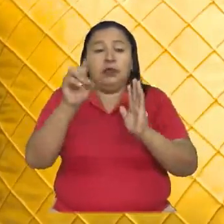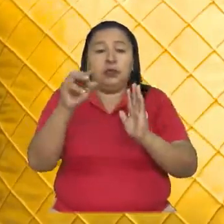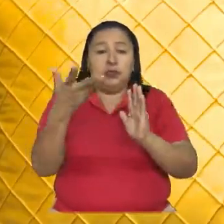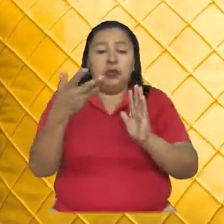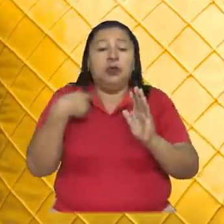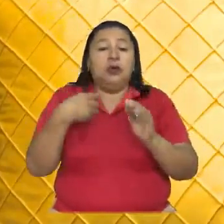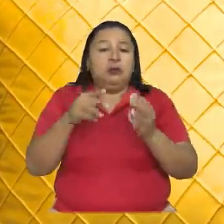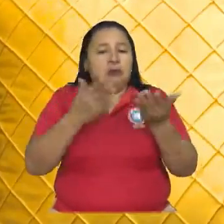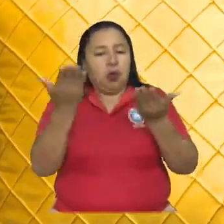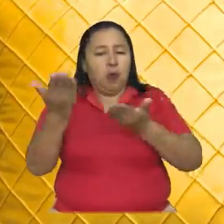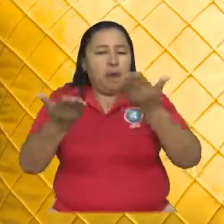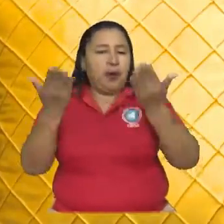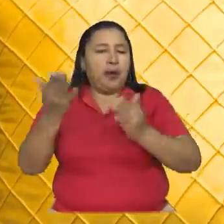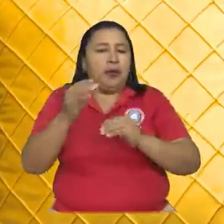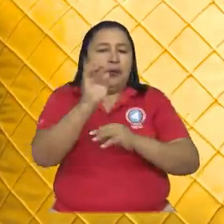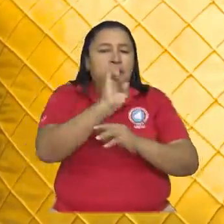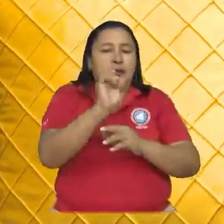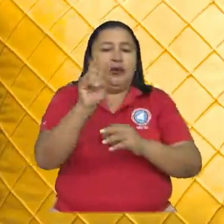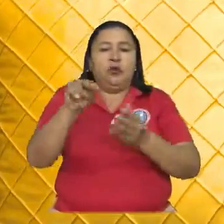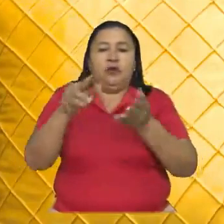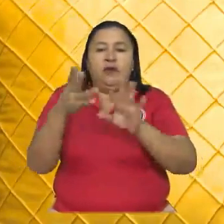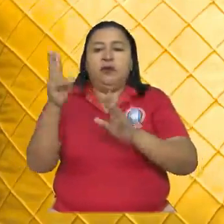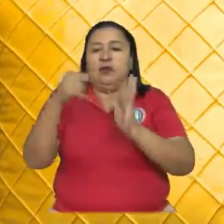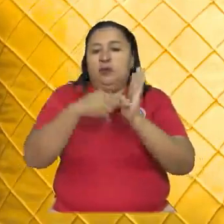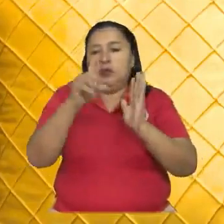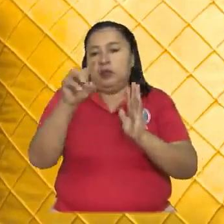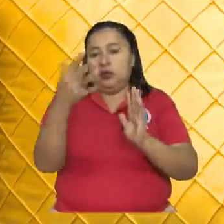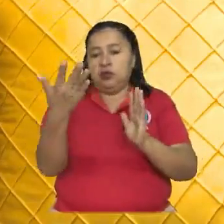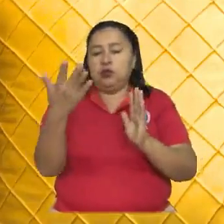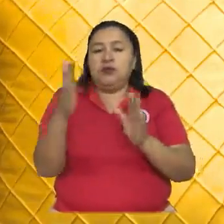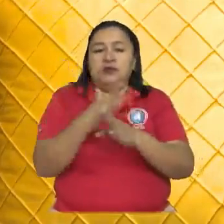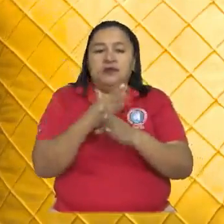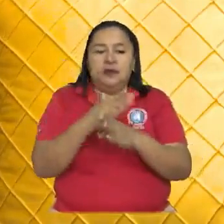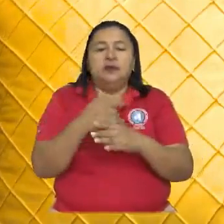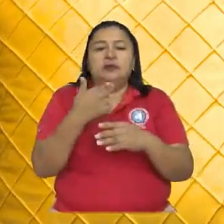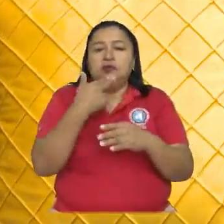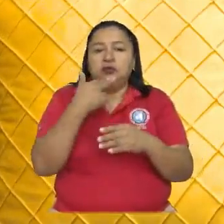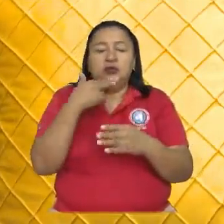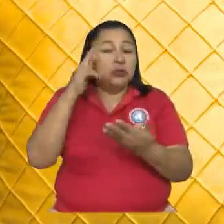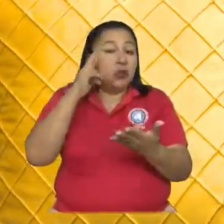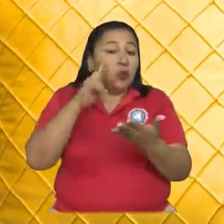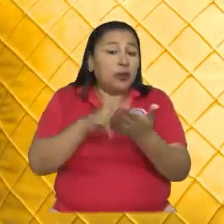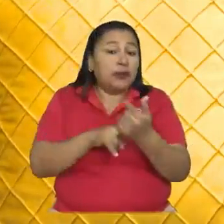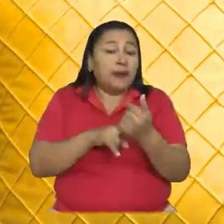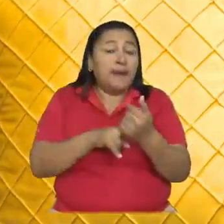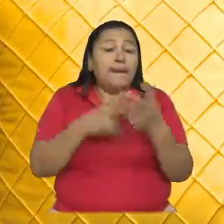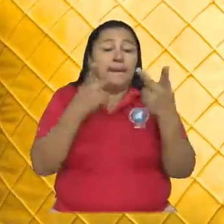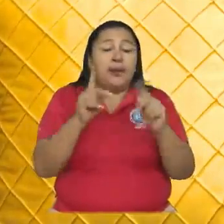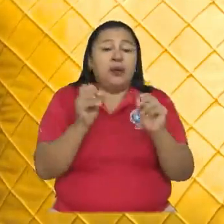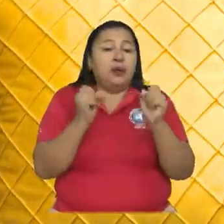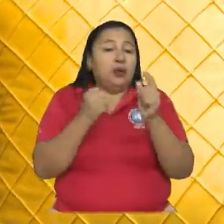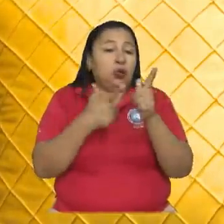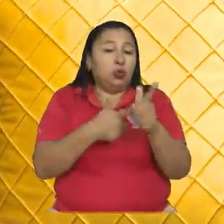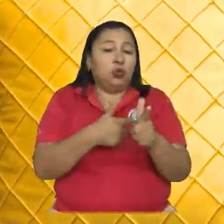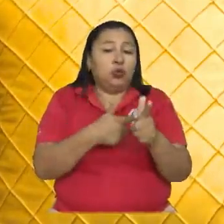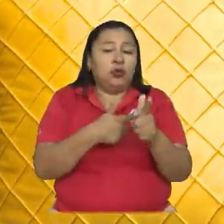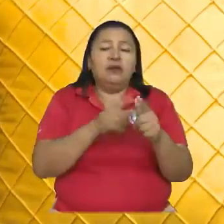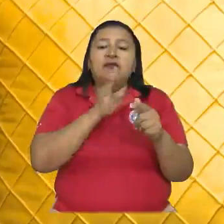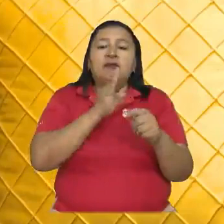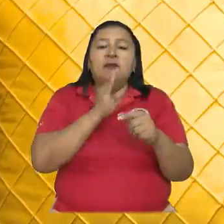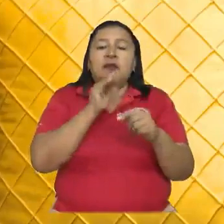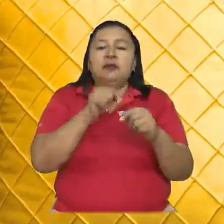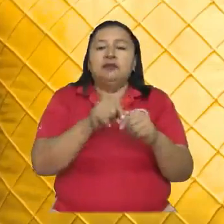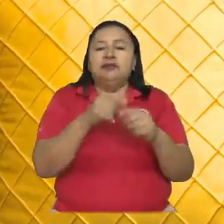con enero-noviembre del 2018. No sé si acuerdan, pero en octubre, sí, sí, habíamos hablado